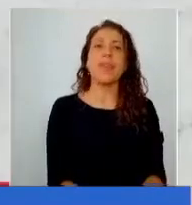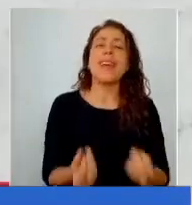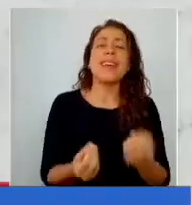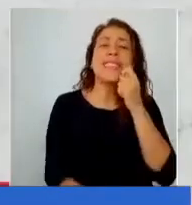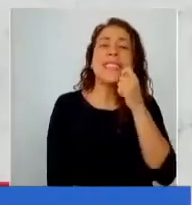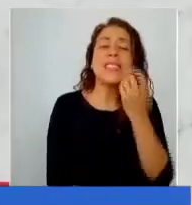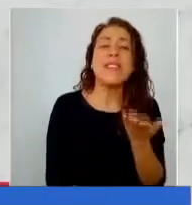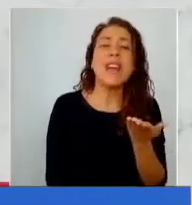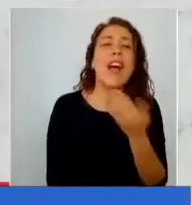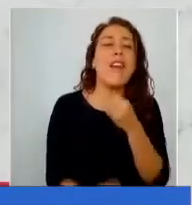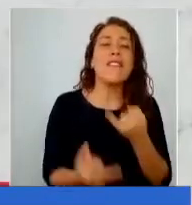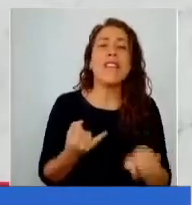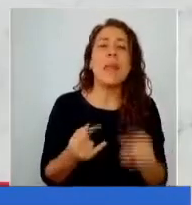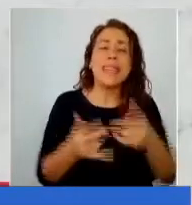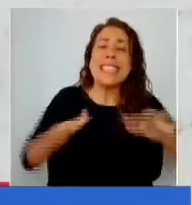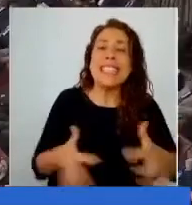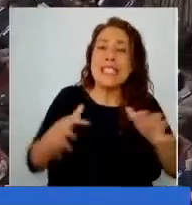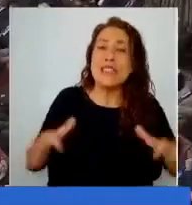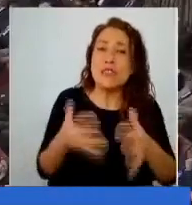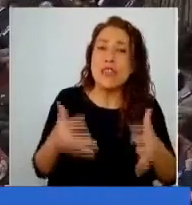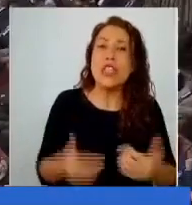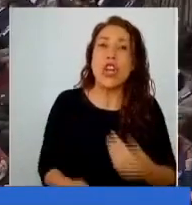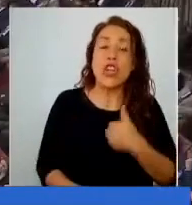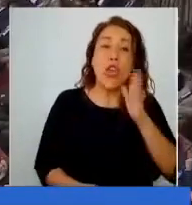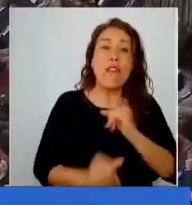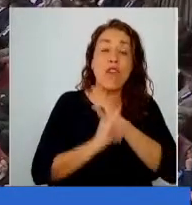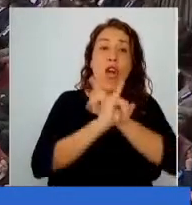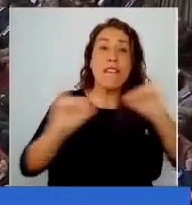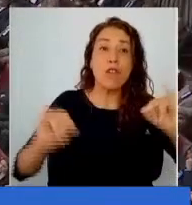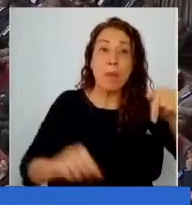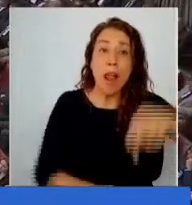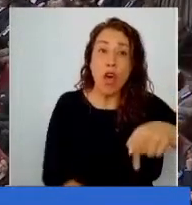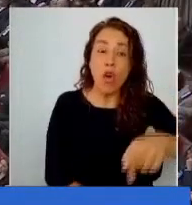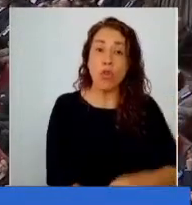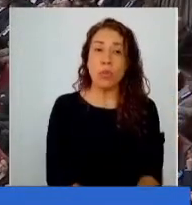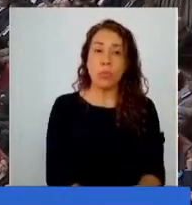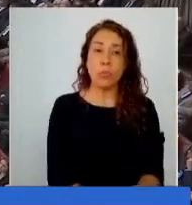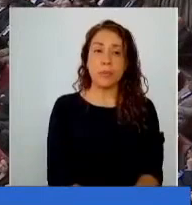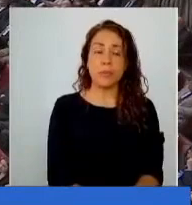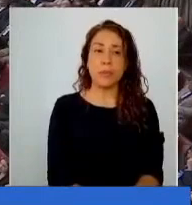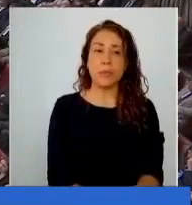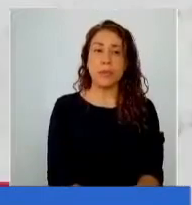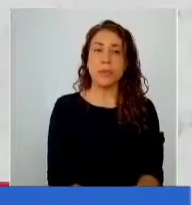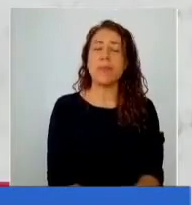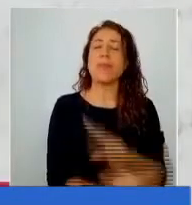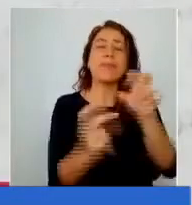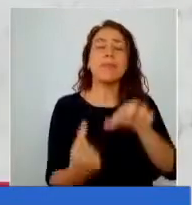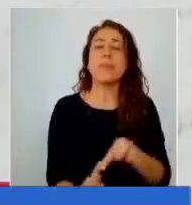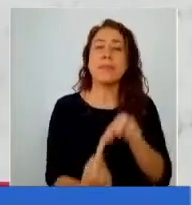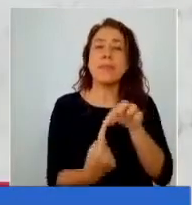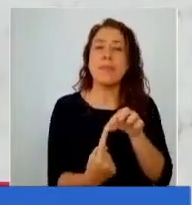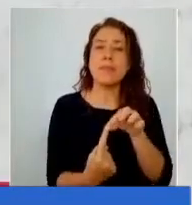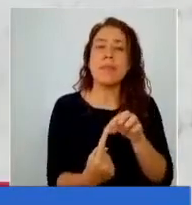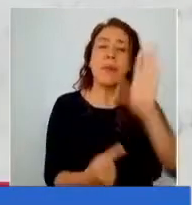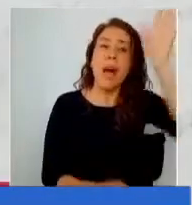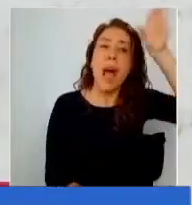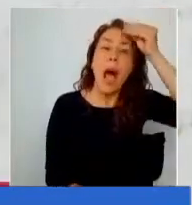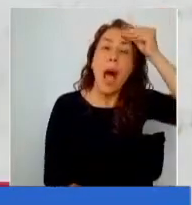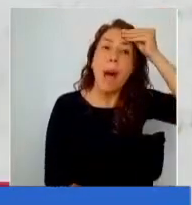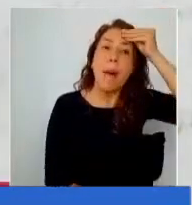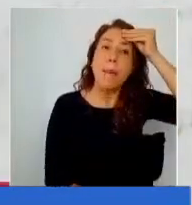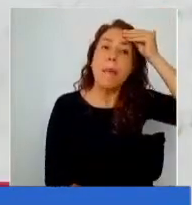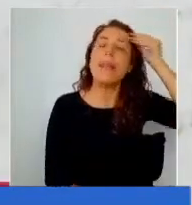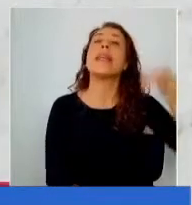este esfuerzo del que me toca rendir cuenta s lo medular de aprender Y siempre